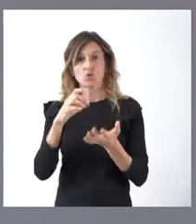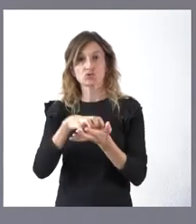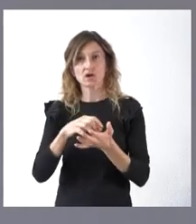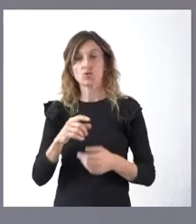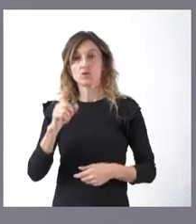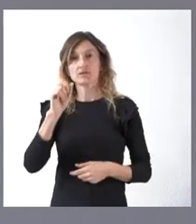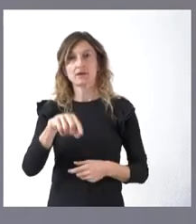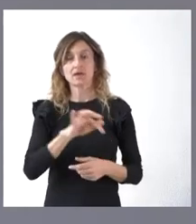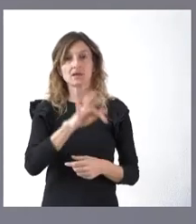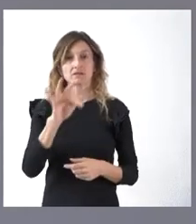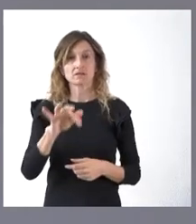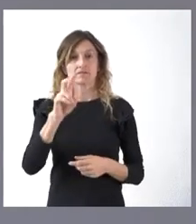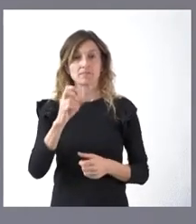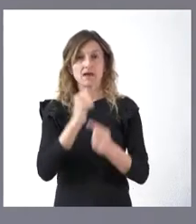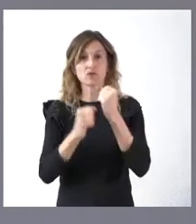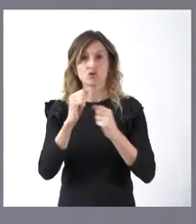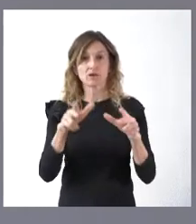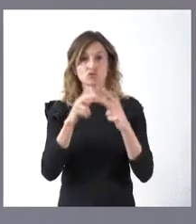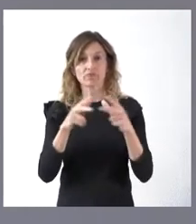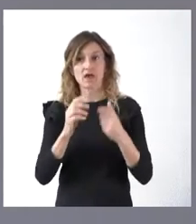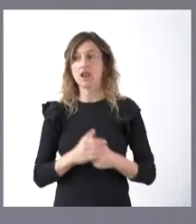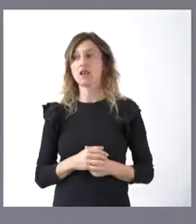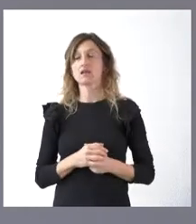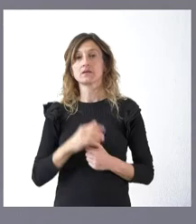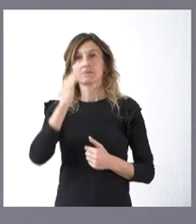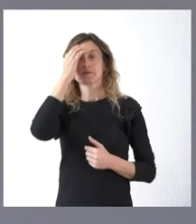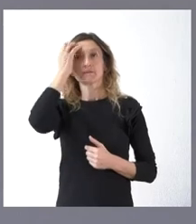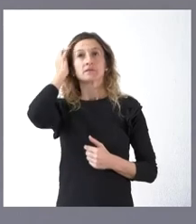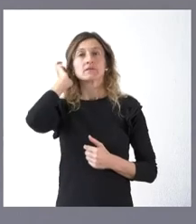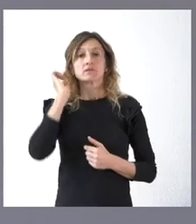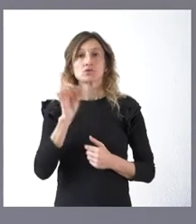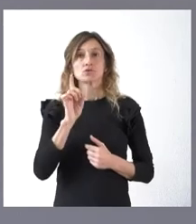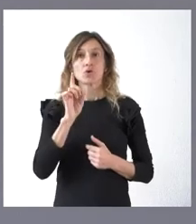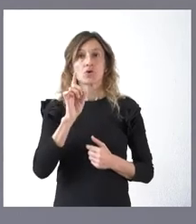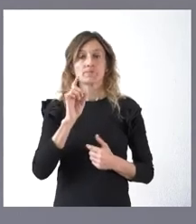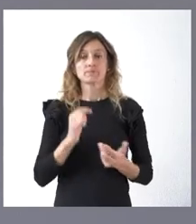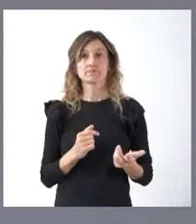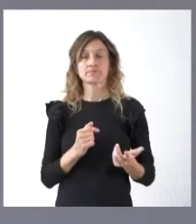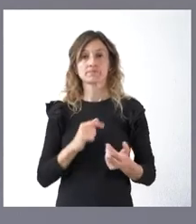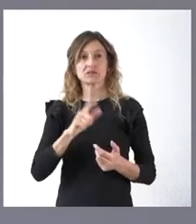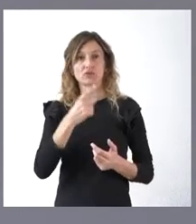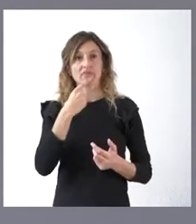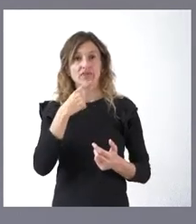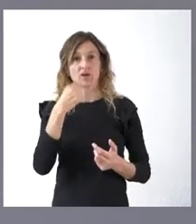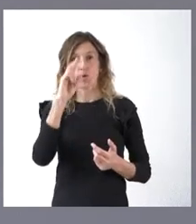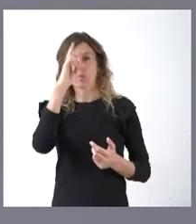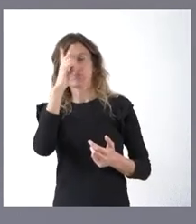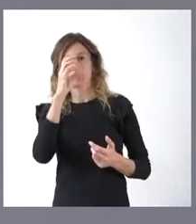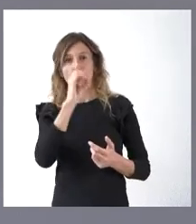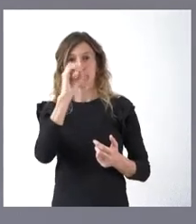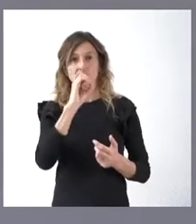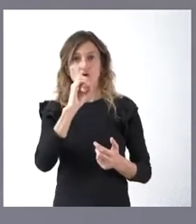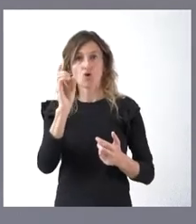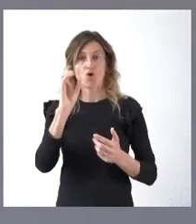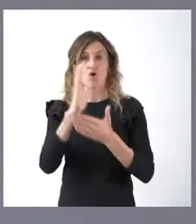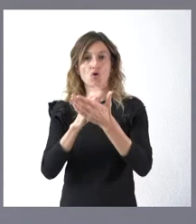también habíamos pasado por el consejo económico y social no porque alguien dijera algo y a la semana que viene cambiáramos de opinión o porque una comunidad